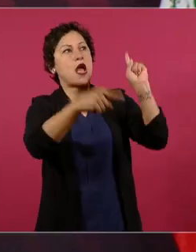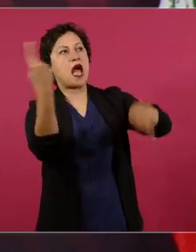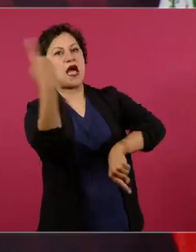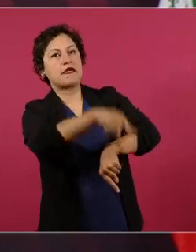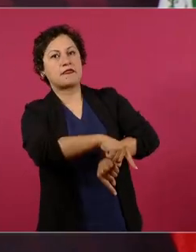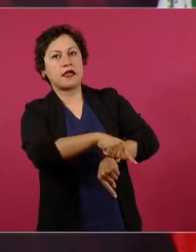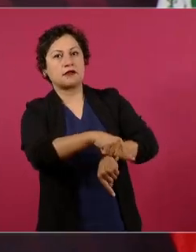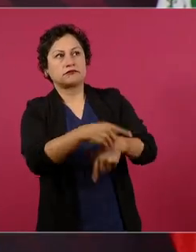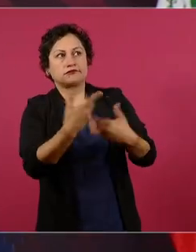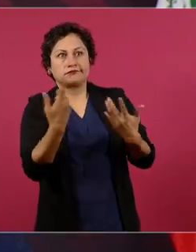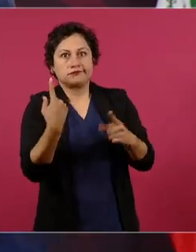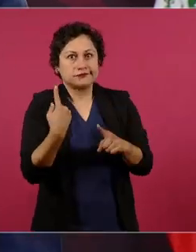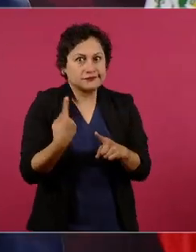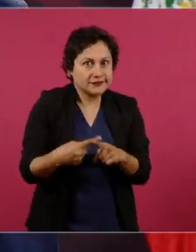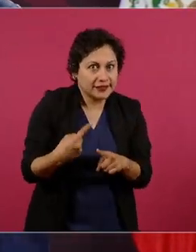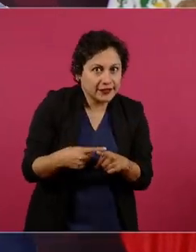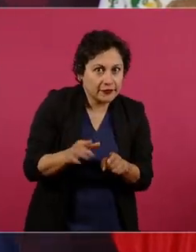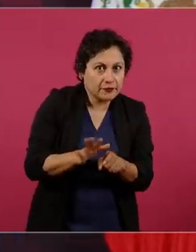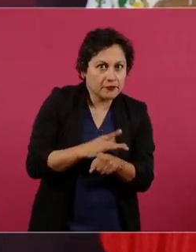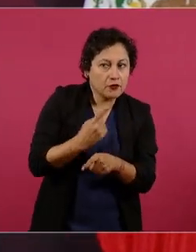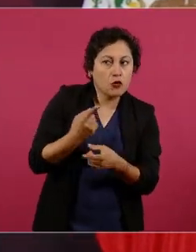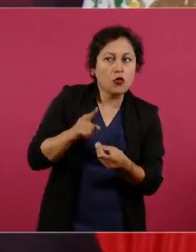González.